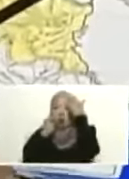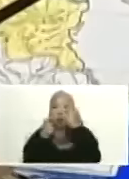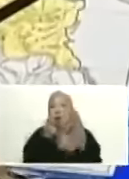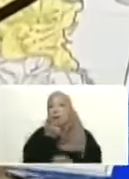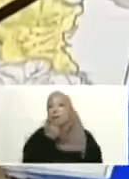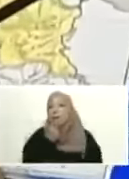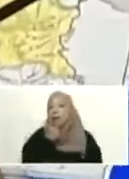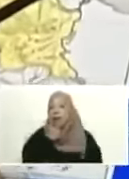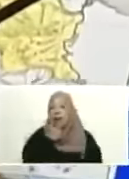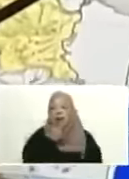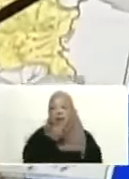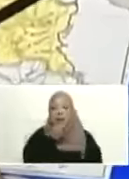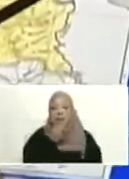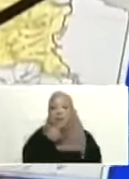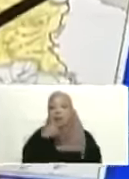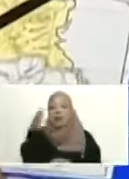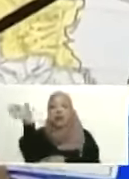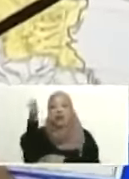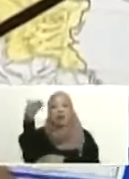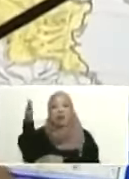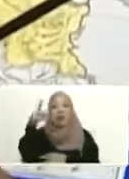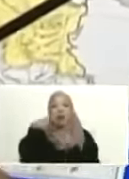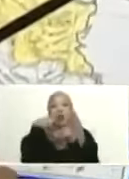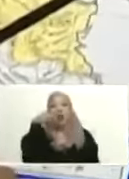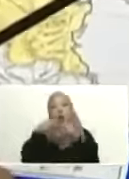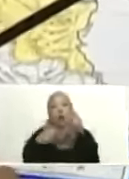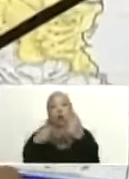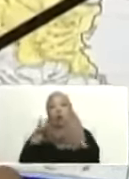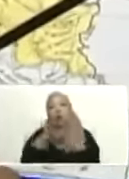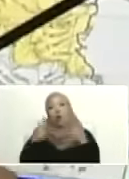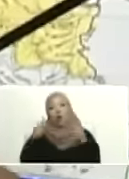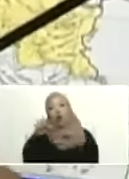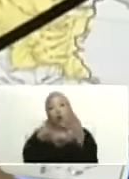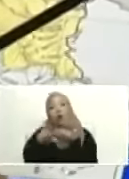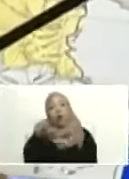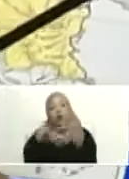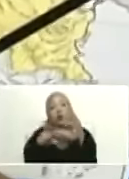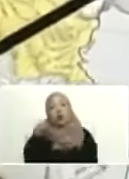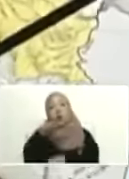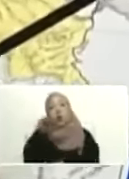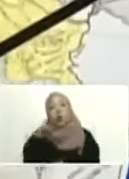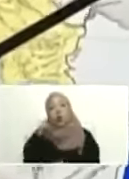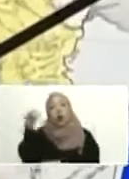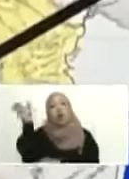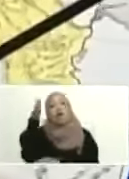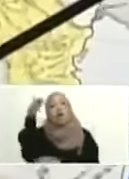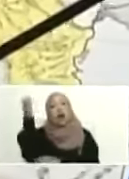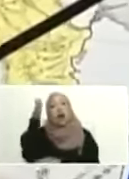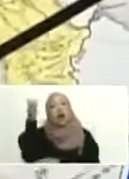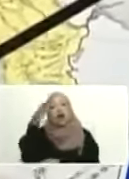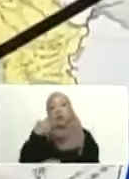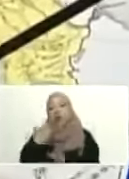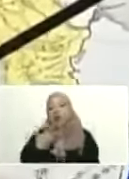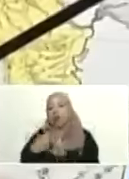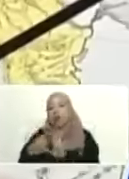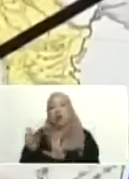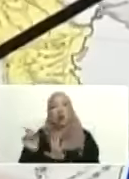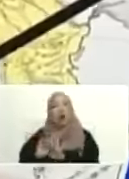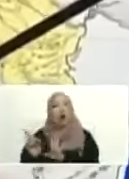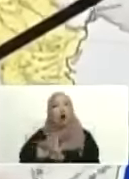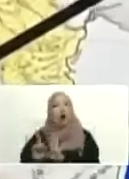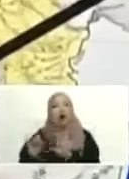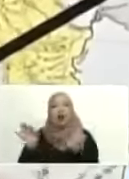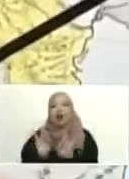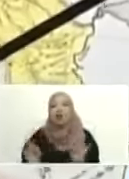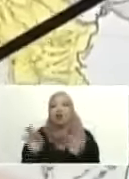maravillosa, hermosa, y estará esa octava estrella por los siglos de los siglos en nuestra bandera. Nadie la podrá negar, nadie